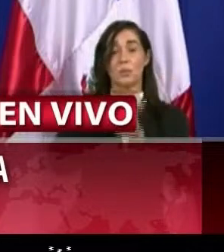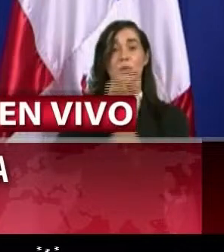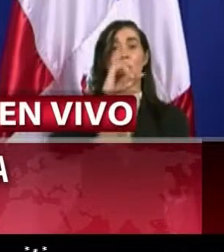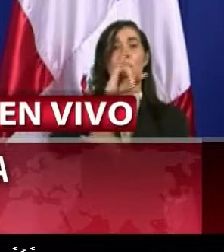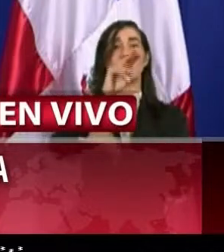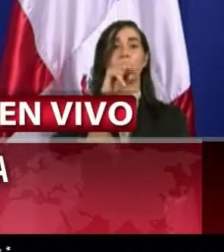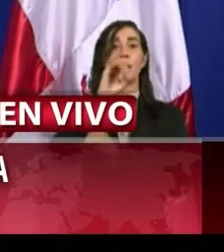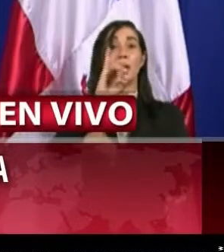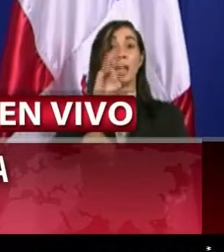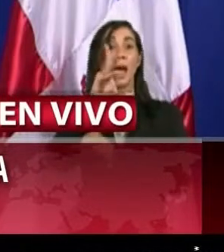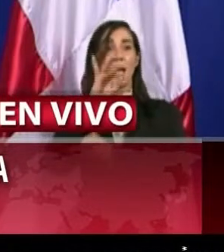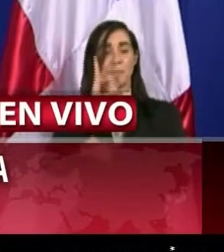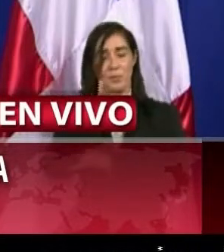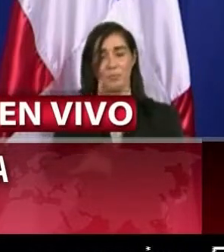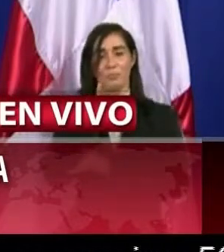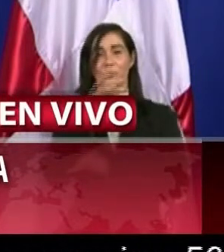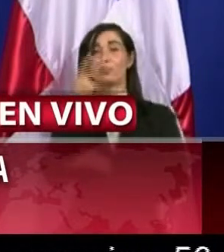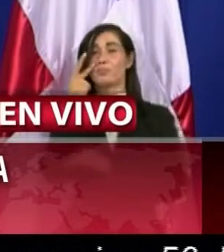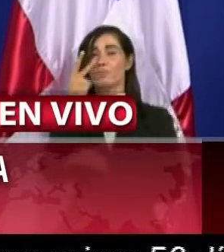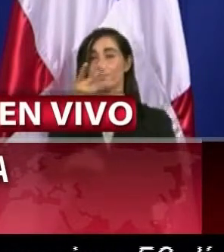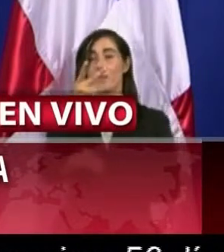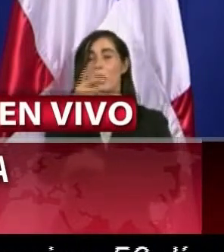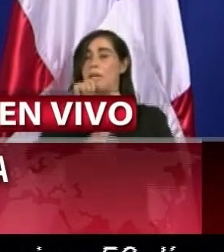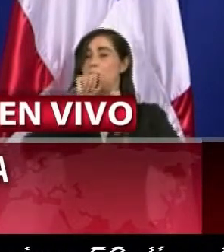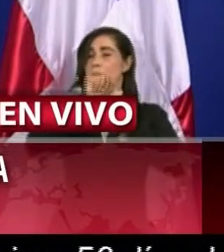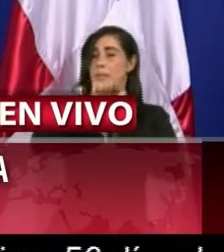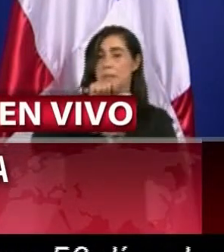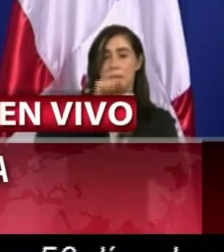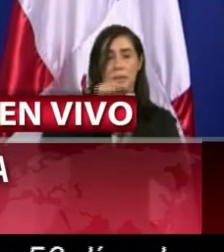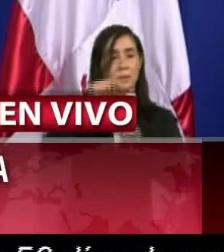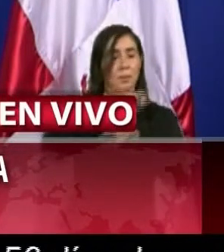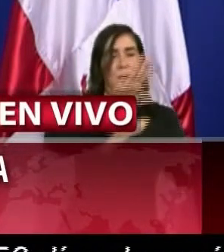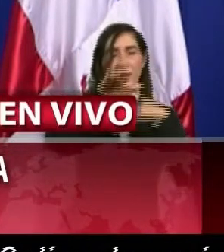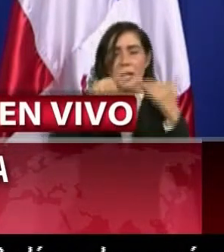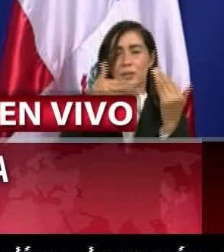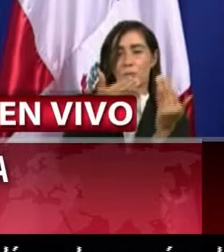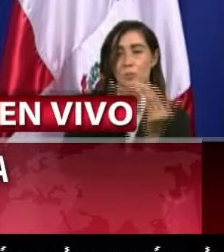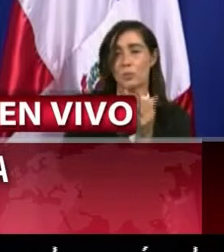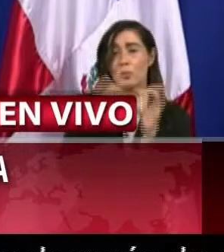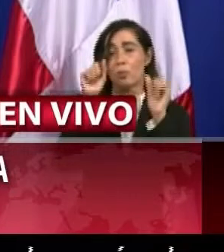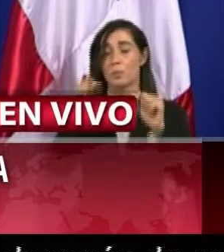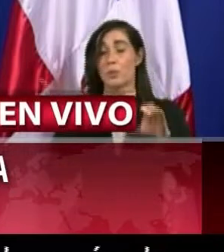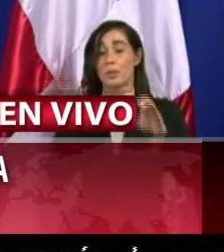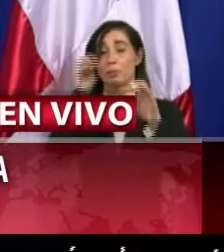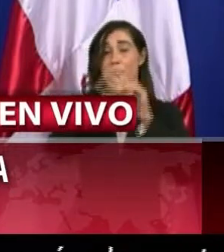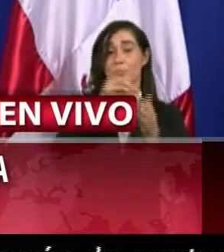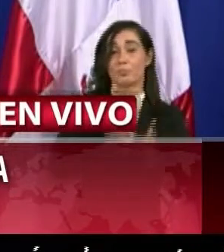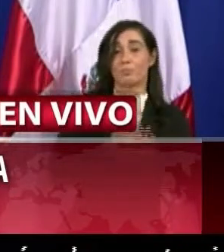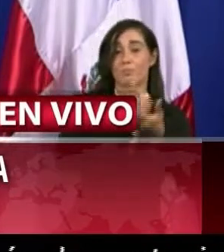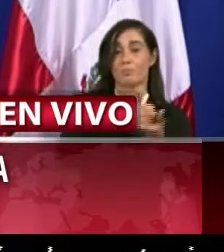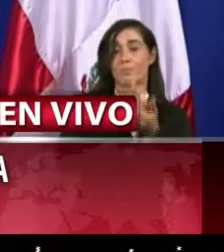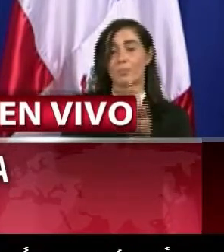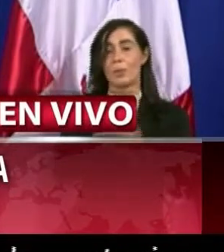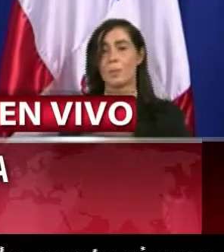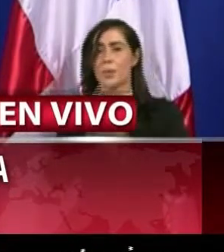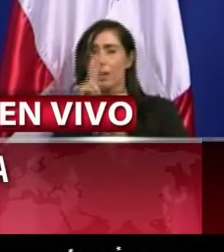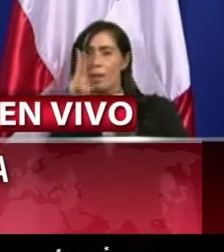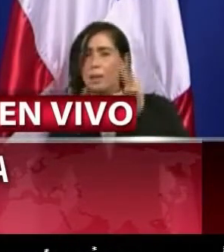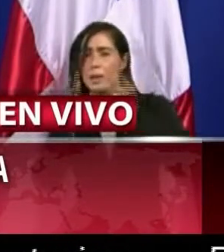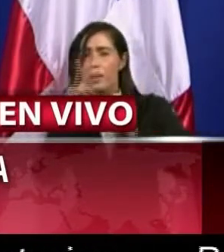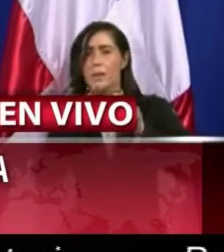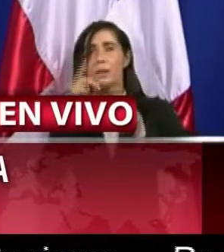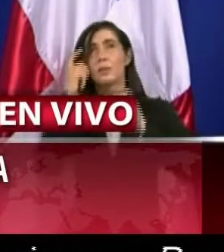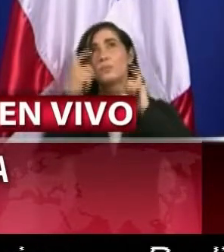pueden observar, estamos trabajando para que nadie se quede atrás. Cada caso lo estamos analizando